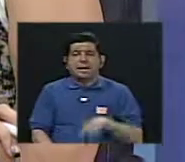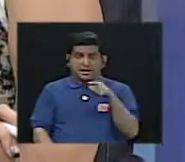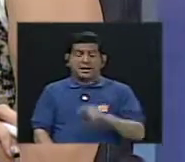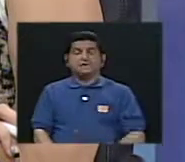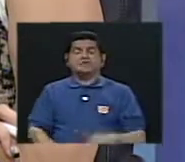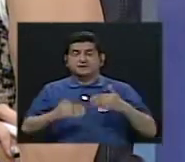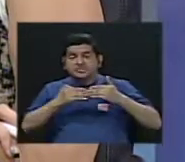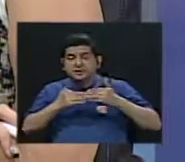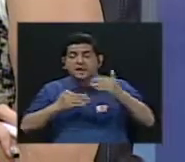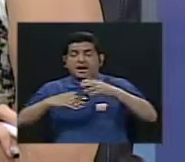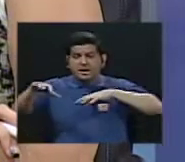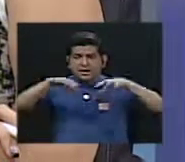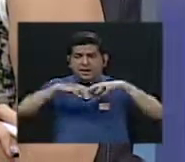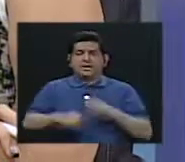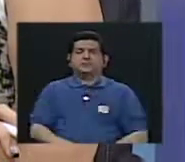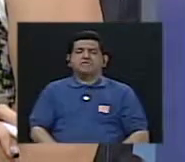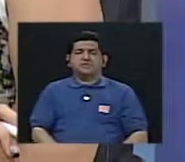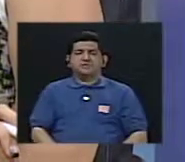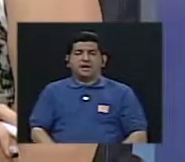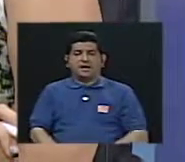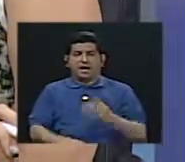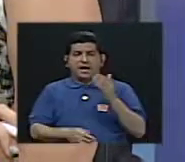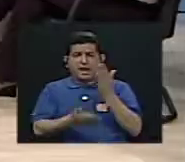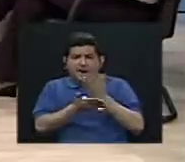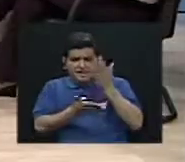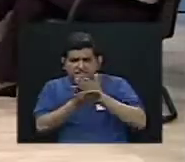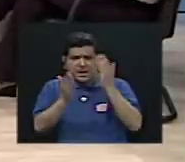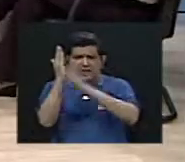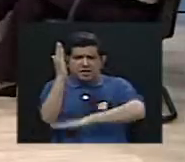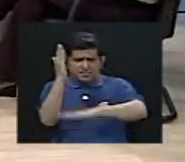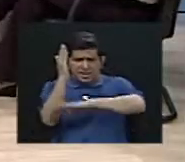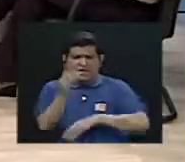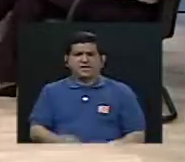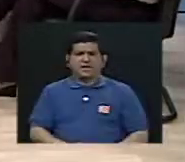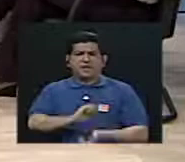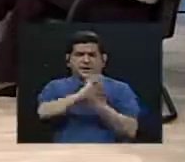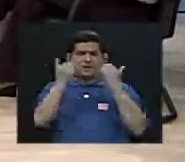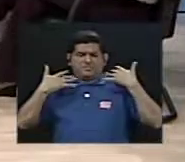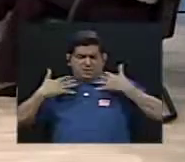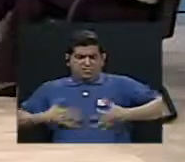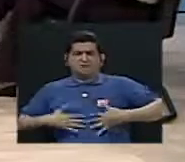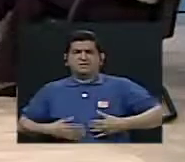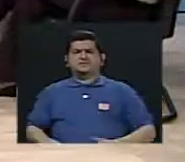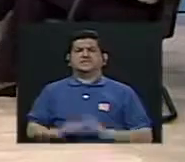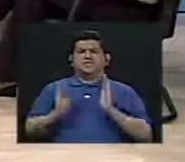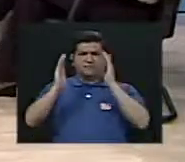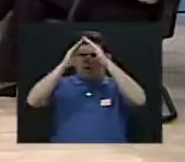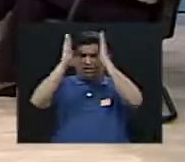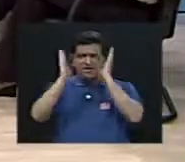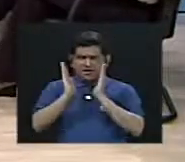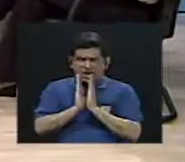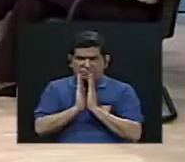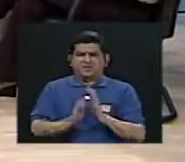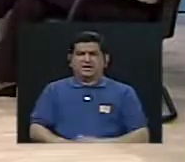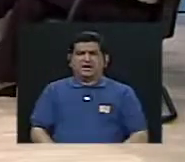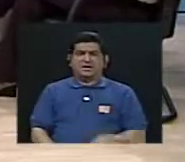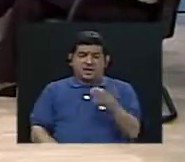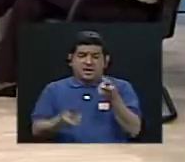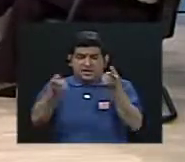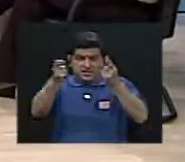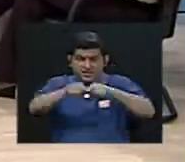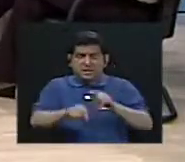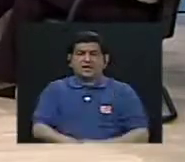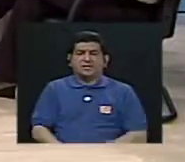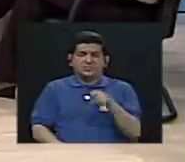larga jornada de trabajo de la pica de leña, que mudan a la Virgen, que no mudan a la Virgen, mudan